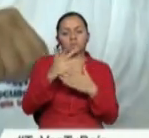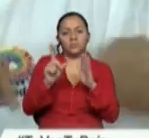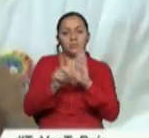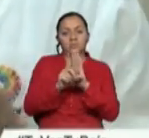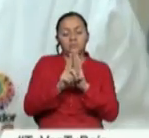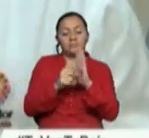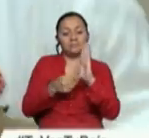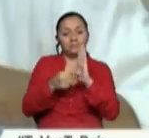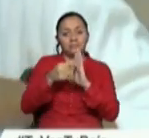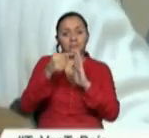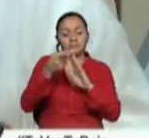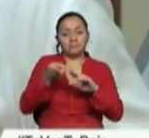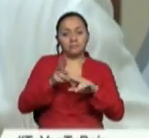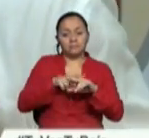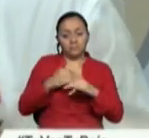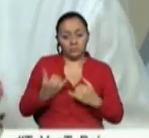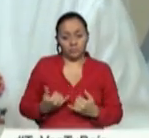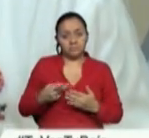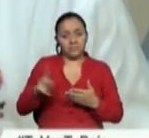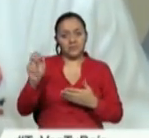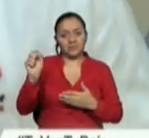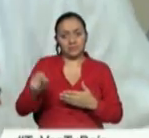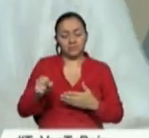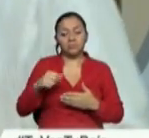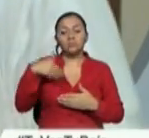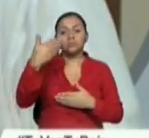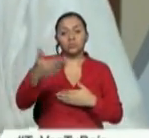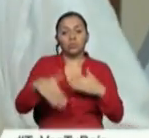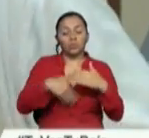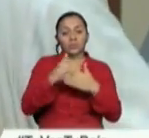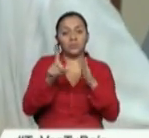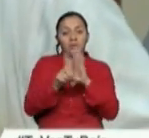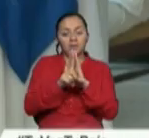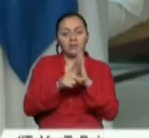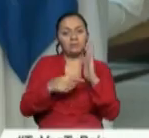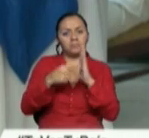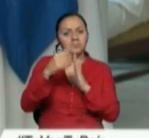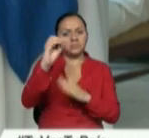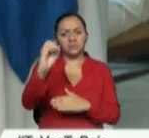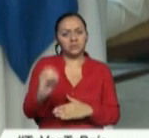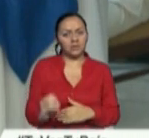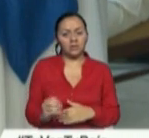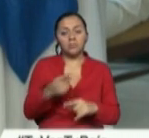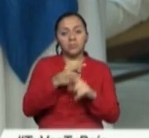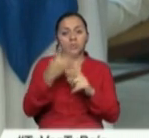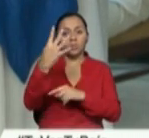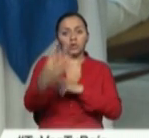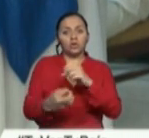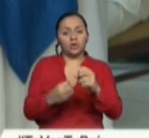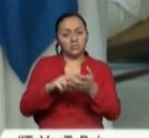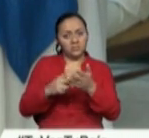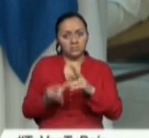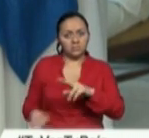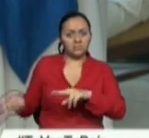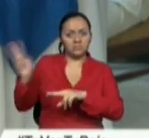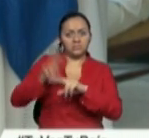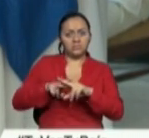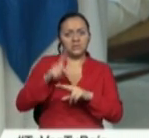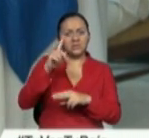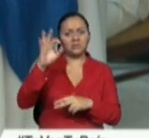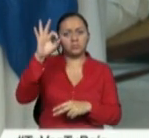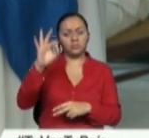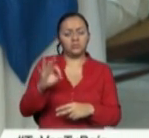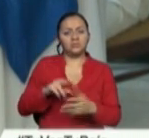ley plusvalía anterior paga bastante con la nueva ley paga cero pero ya tampoco se puede permitir que en 4 años se gane el 100% eso se